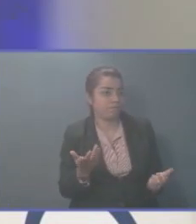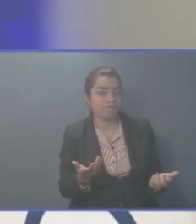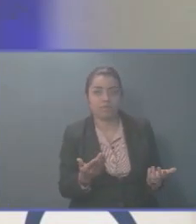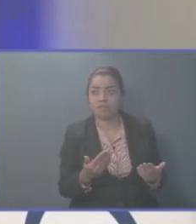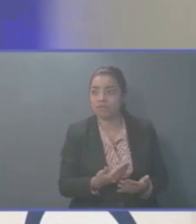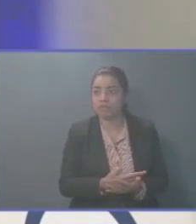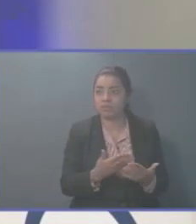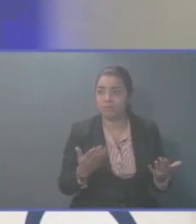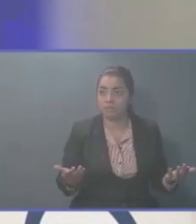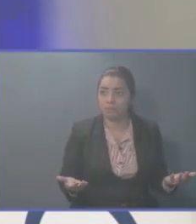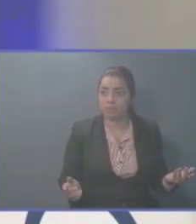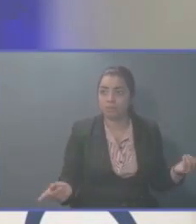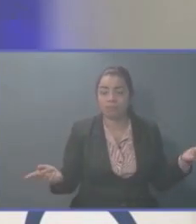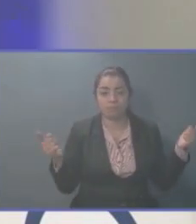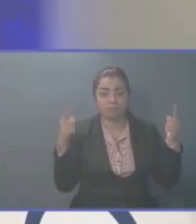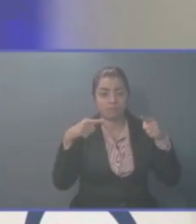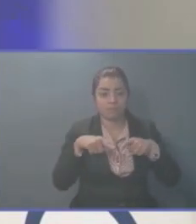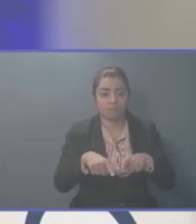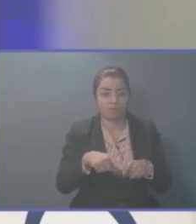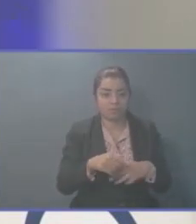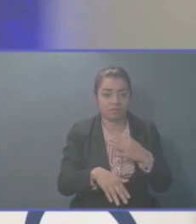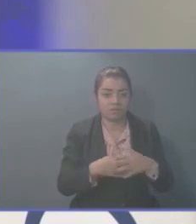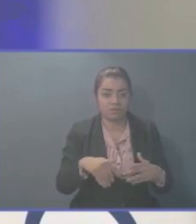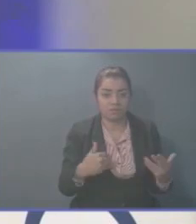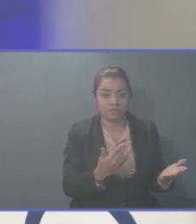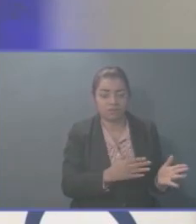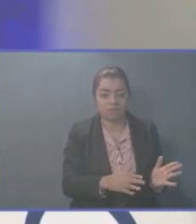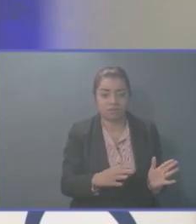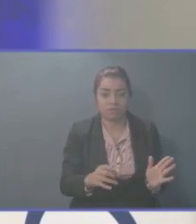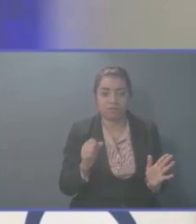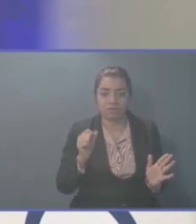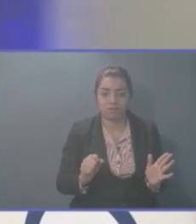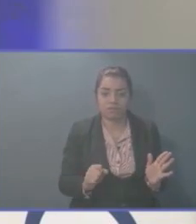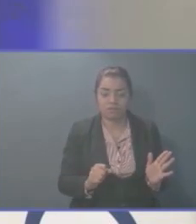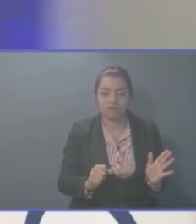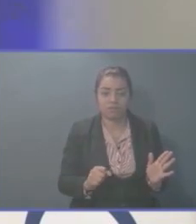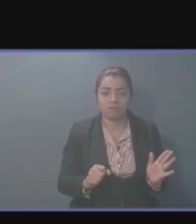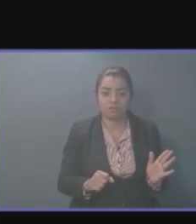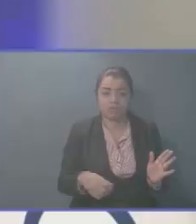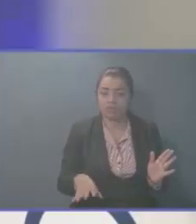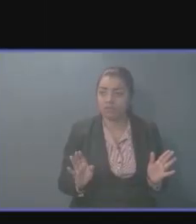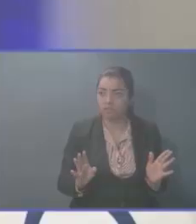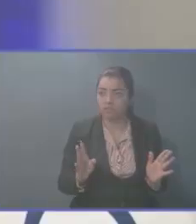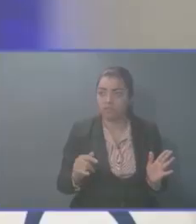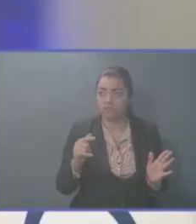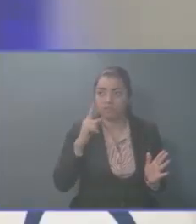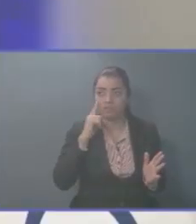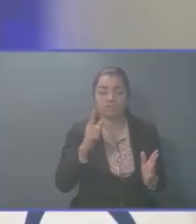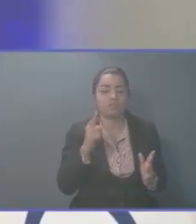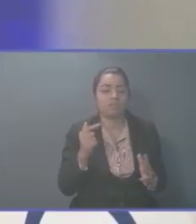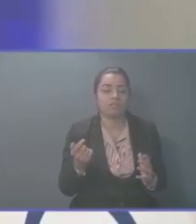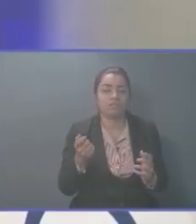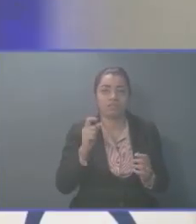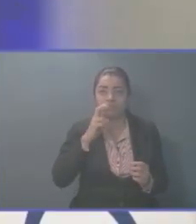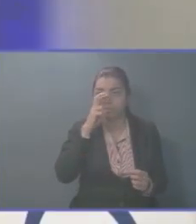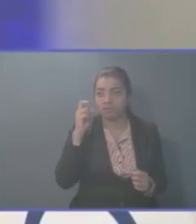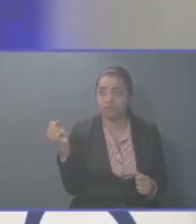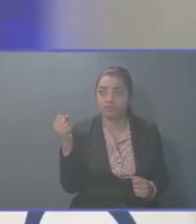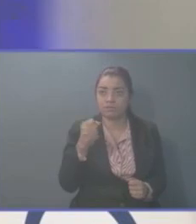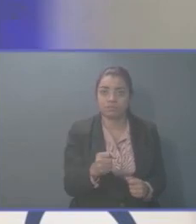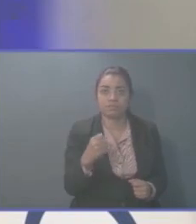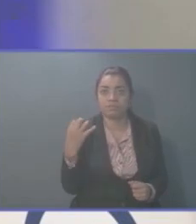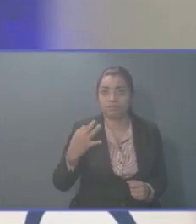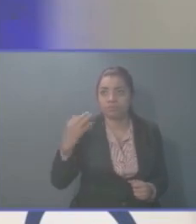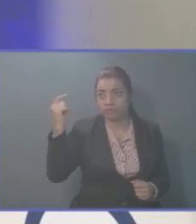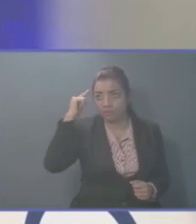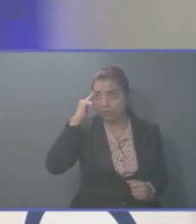actuó precisamente como en los tiempos más crueles de una dictadura. Entonces creo que debemos recuperar